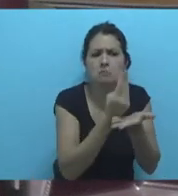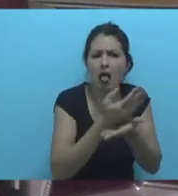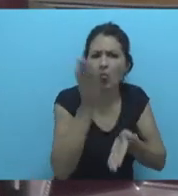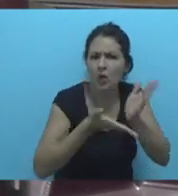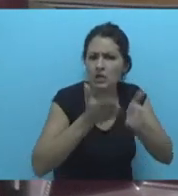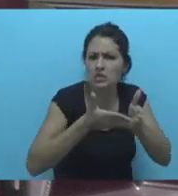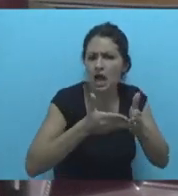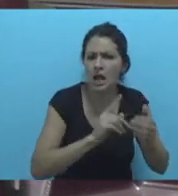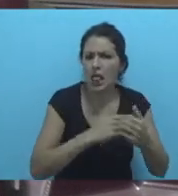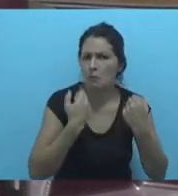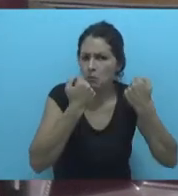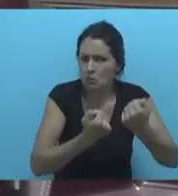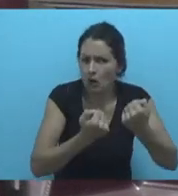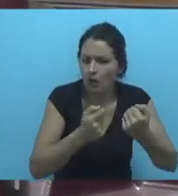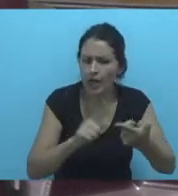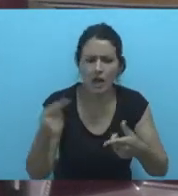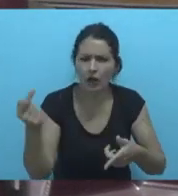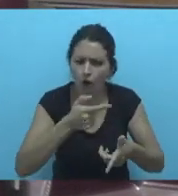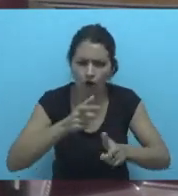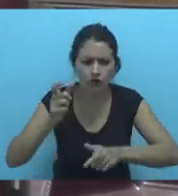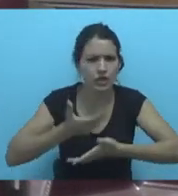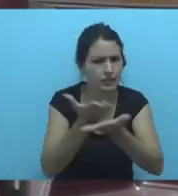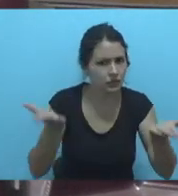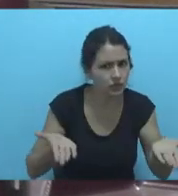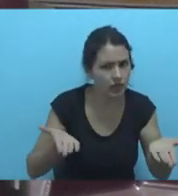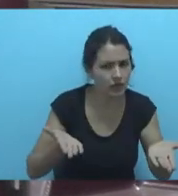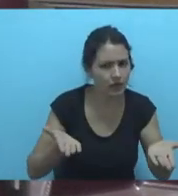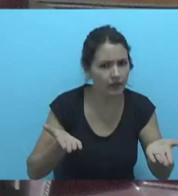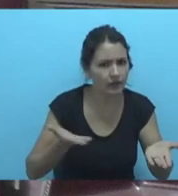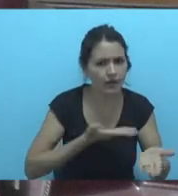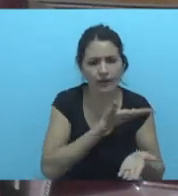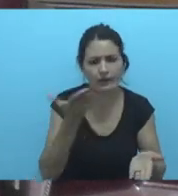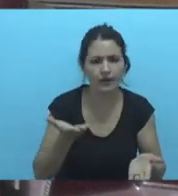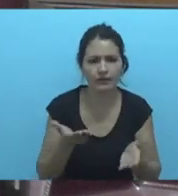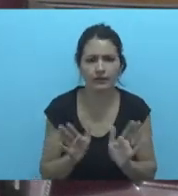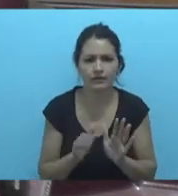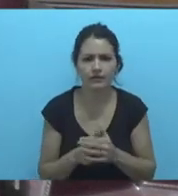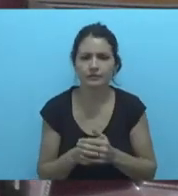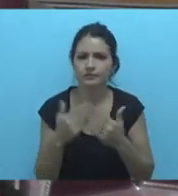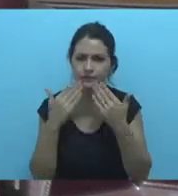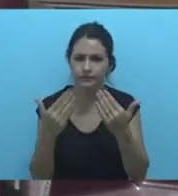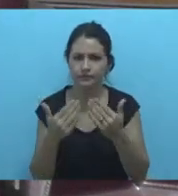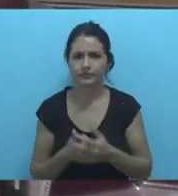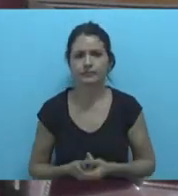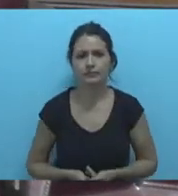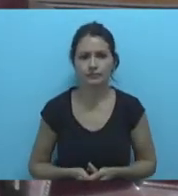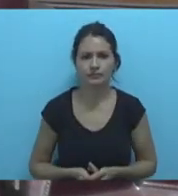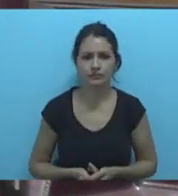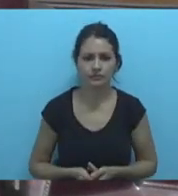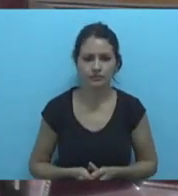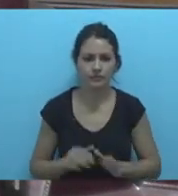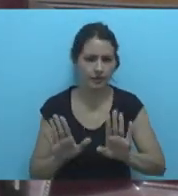visión política hecha a espaldas del pueblo que solo puede producir miseria y decadencia. Muchísimas gracias. Y